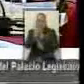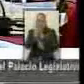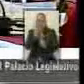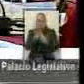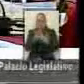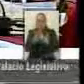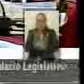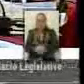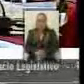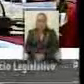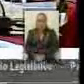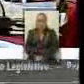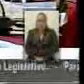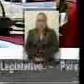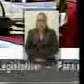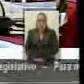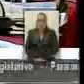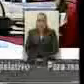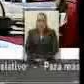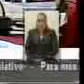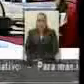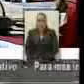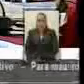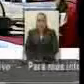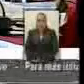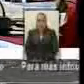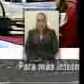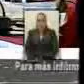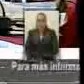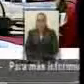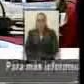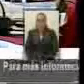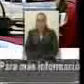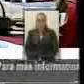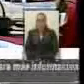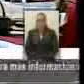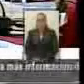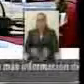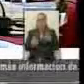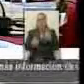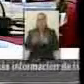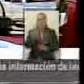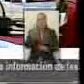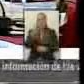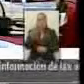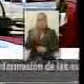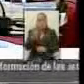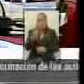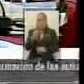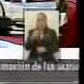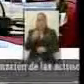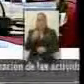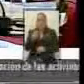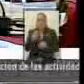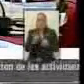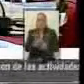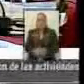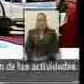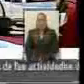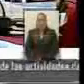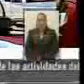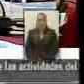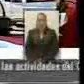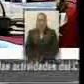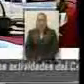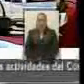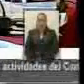claras, le pido que me atienda. Perfecto, allá $65 era el precio de la caña de